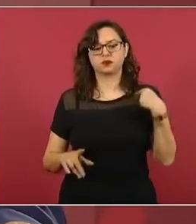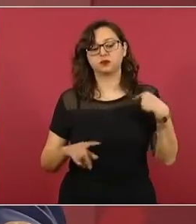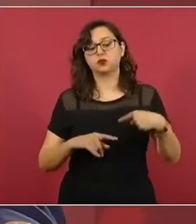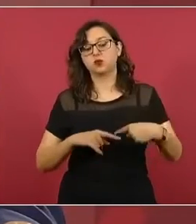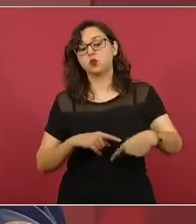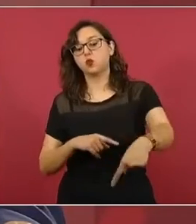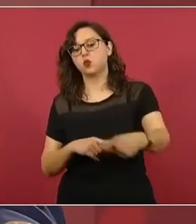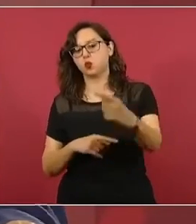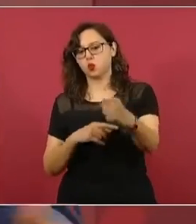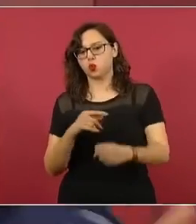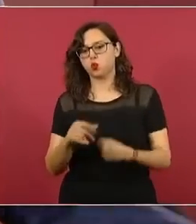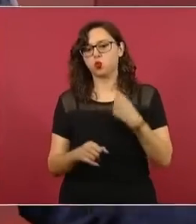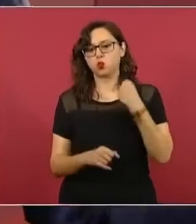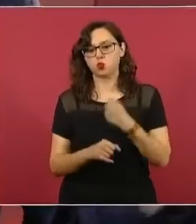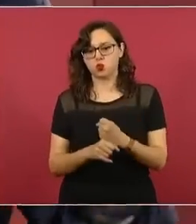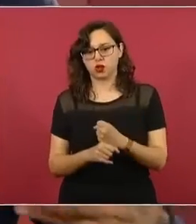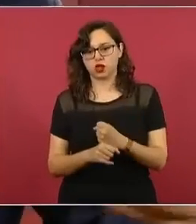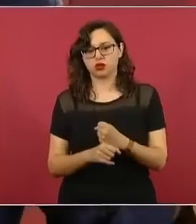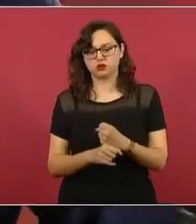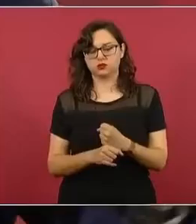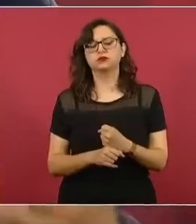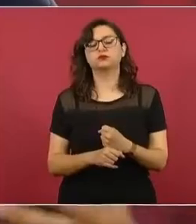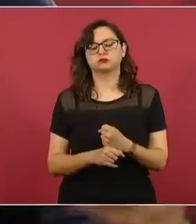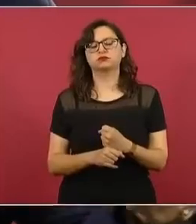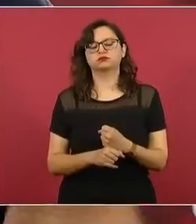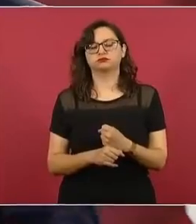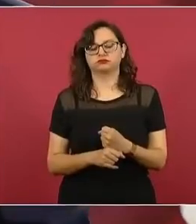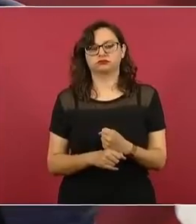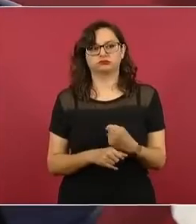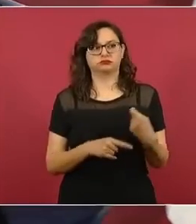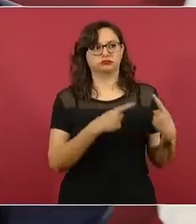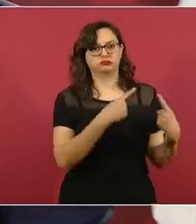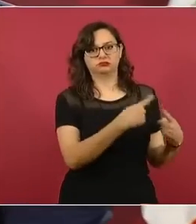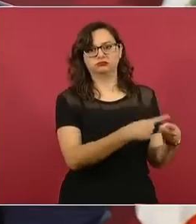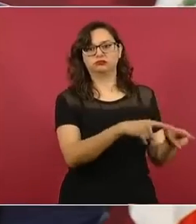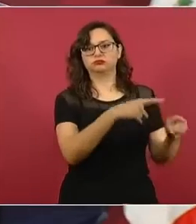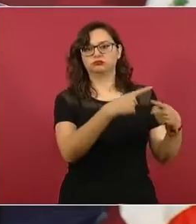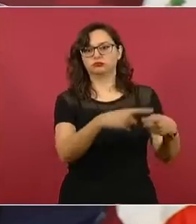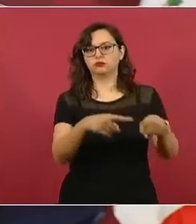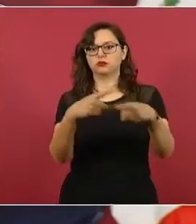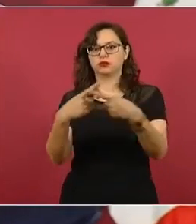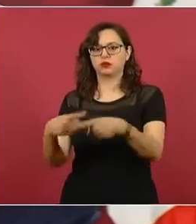año. Y así muchos lo están haciendo,